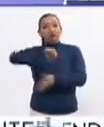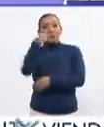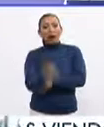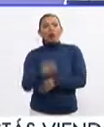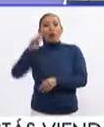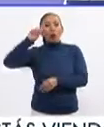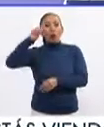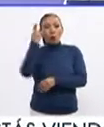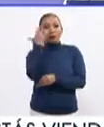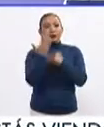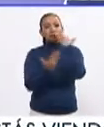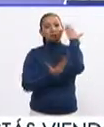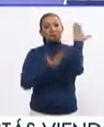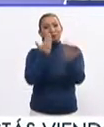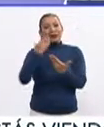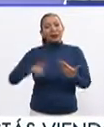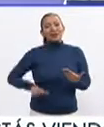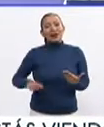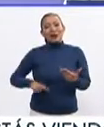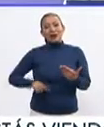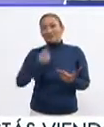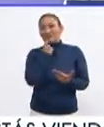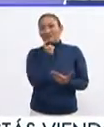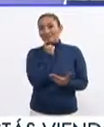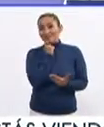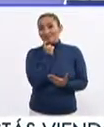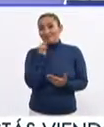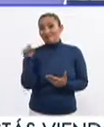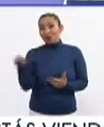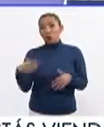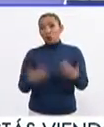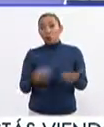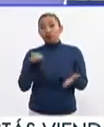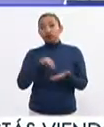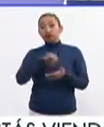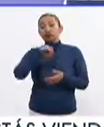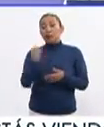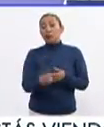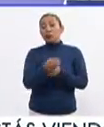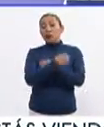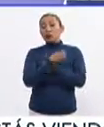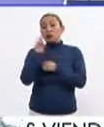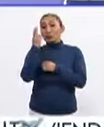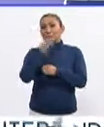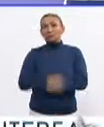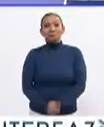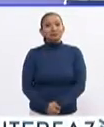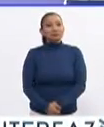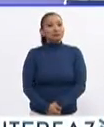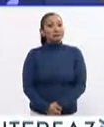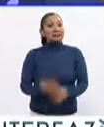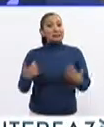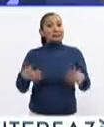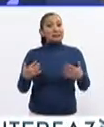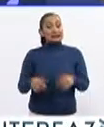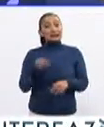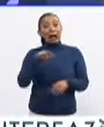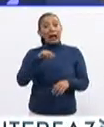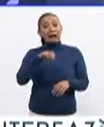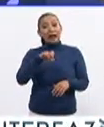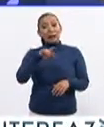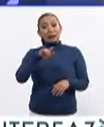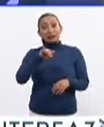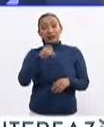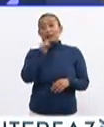esta última reforma del gobierno del presidente Andrés Manuel López Obrador, la obligatoriedad de la educación superior. Claro. Así es, Ana Luisa. Y